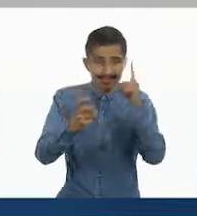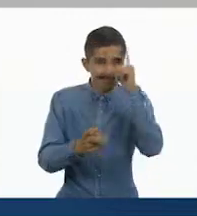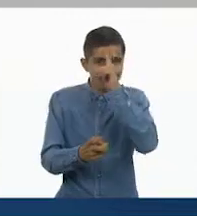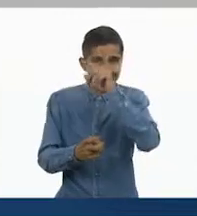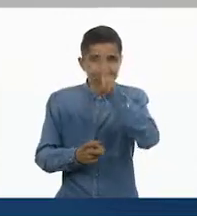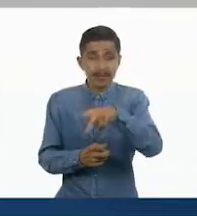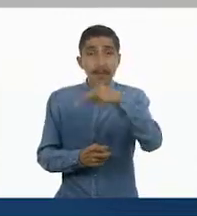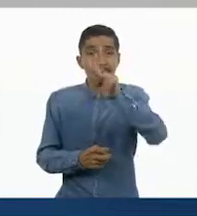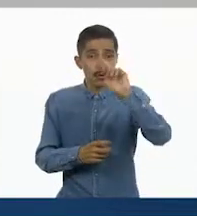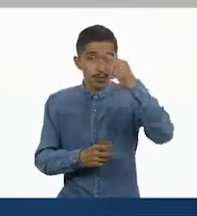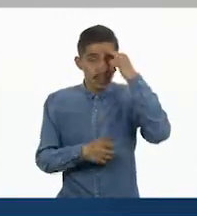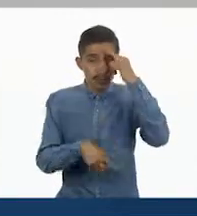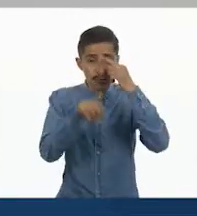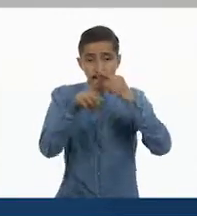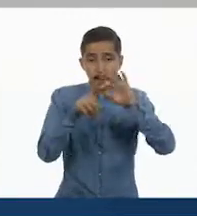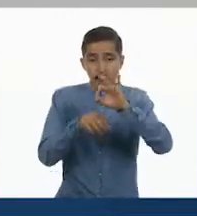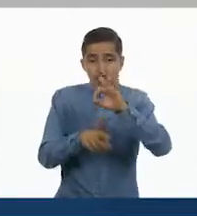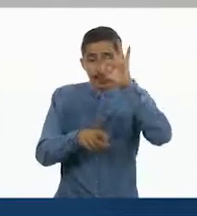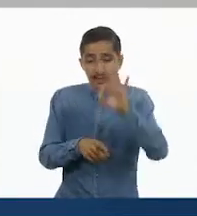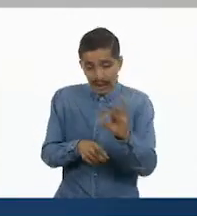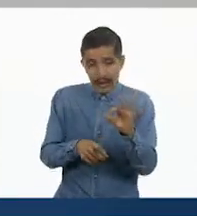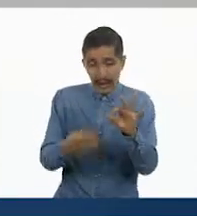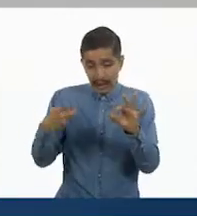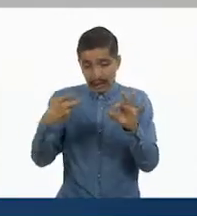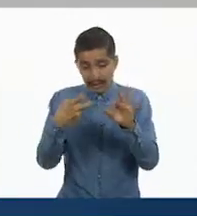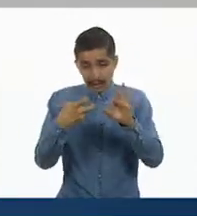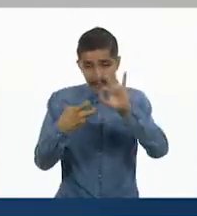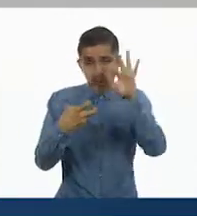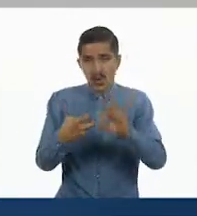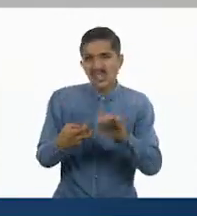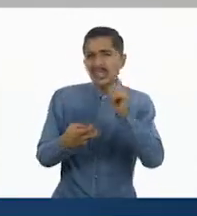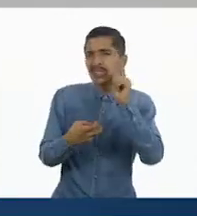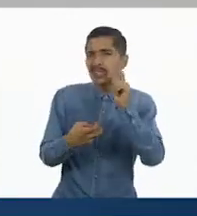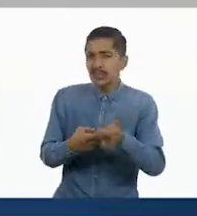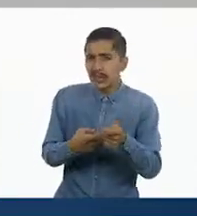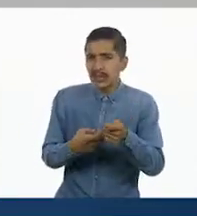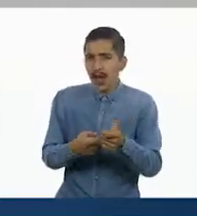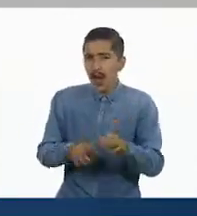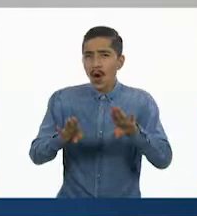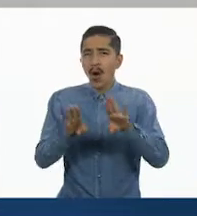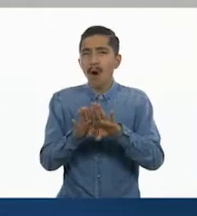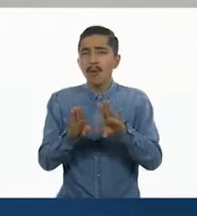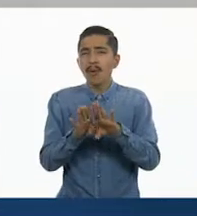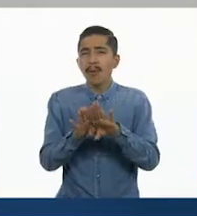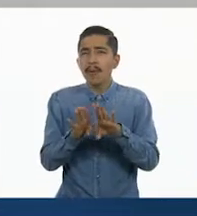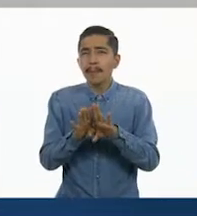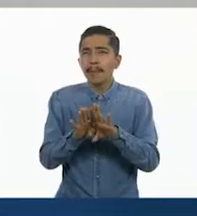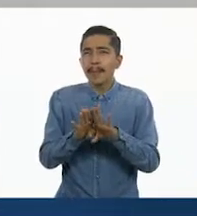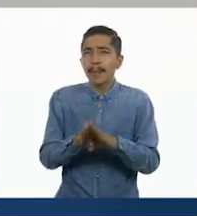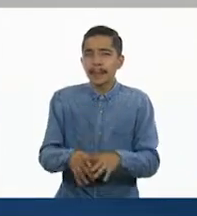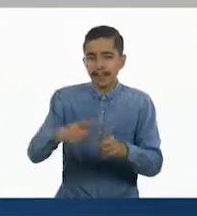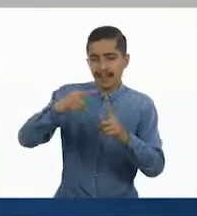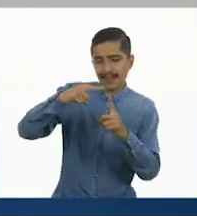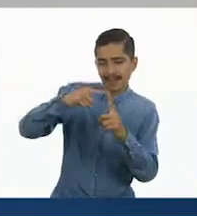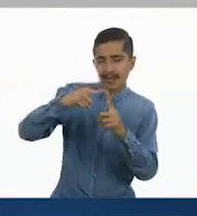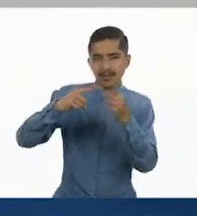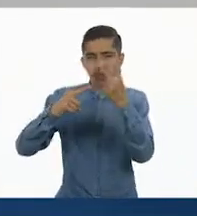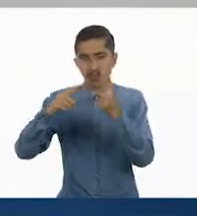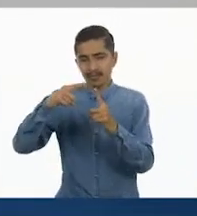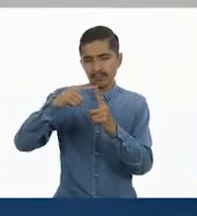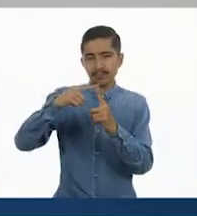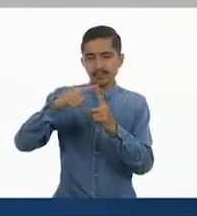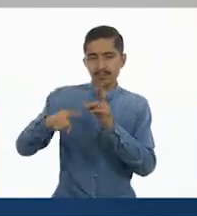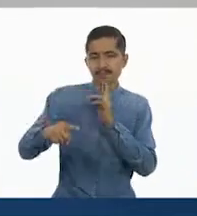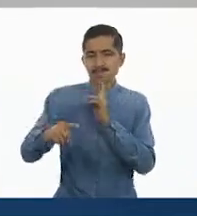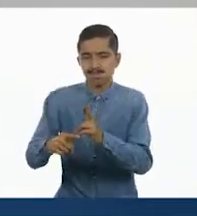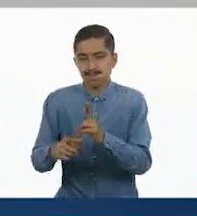recordar que un porcentaje es una porción que puede ser representada como la equivalencia de 2 divisiones que podemos resolver mediante